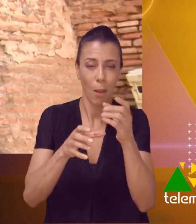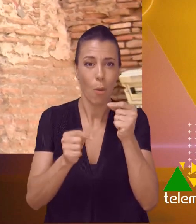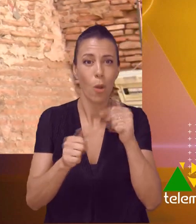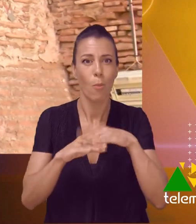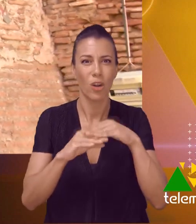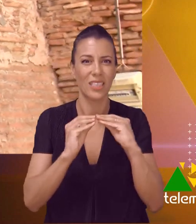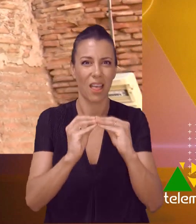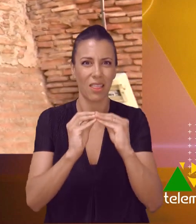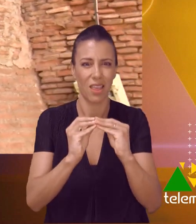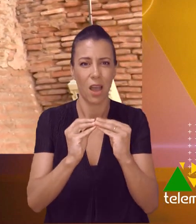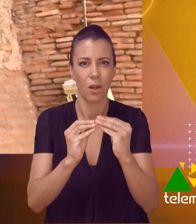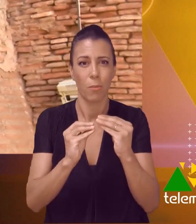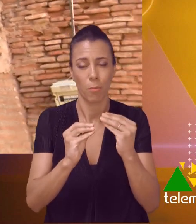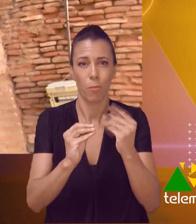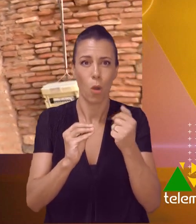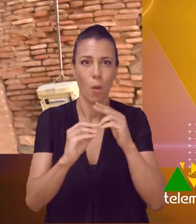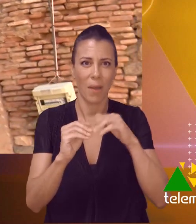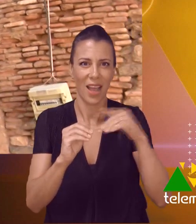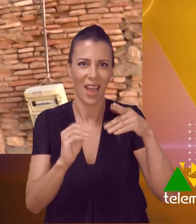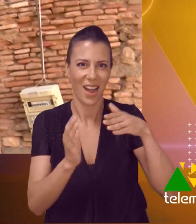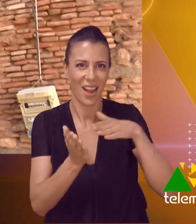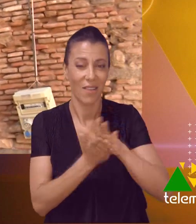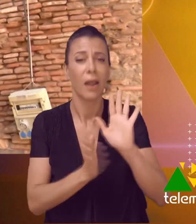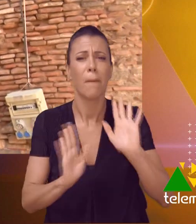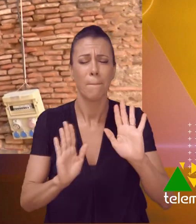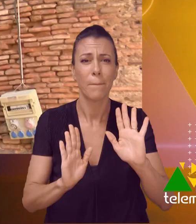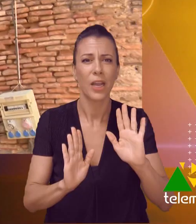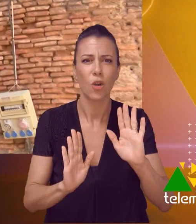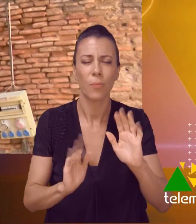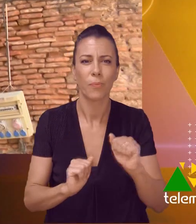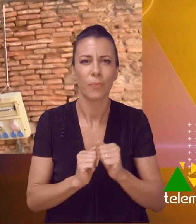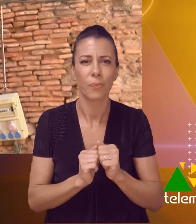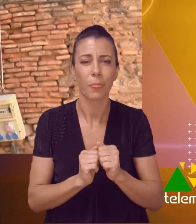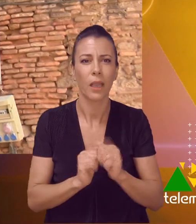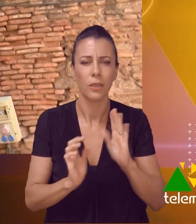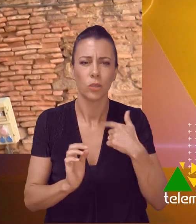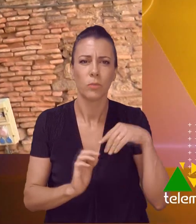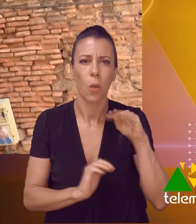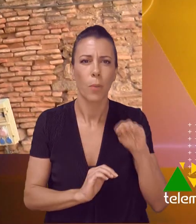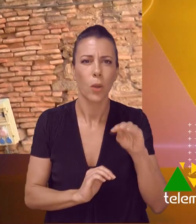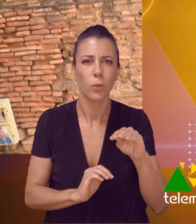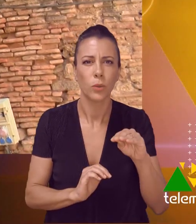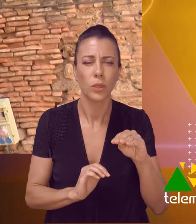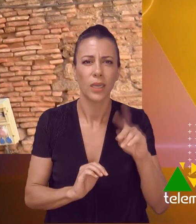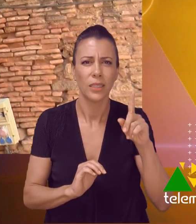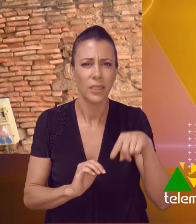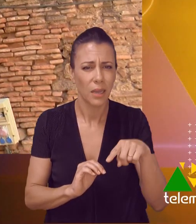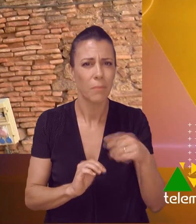los hacían poco inclinada para que resbalara y presumiblemente los tiros, ¿no? Presumiblemente sobre un alminar